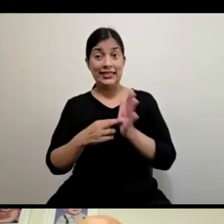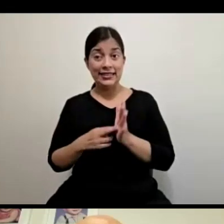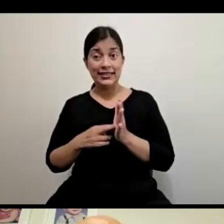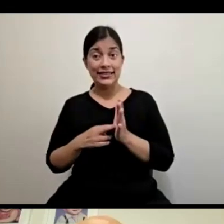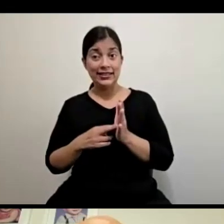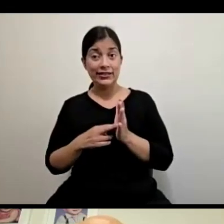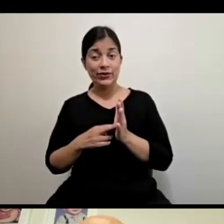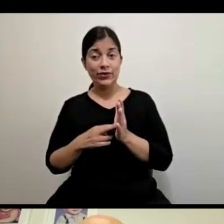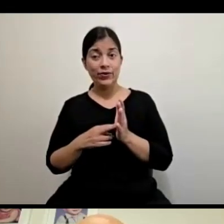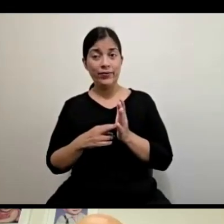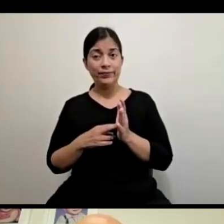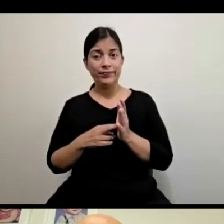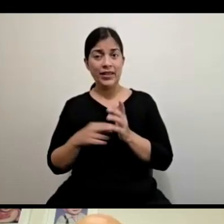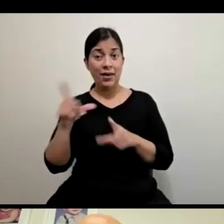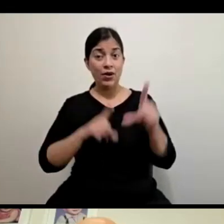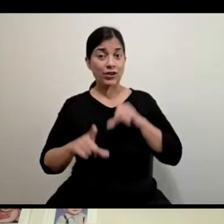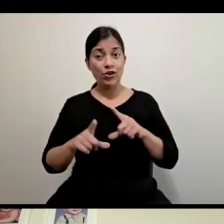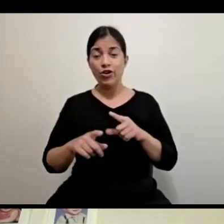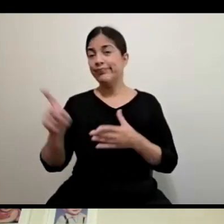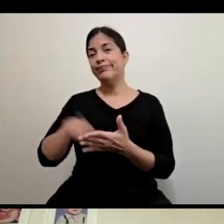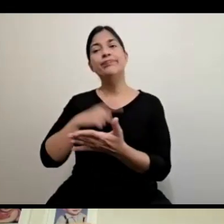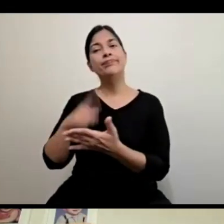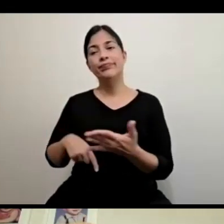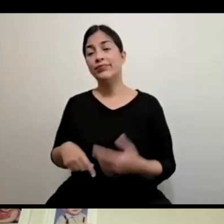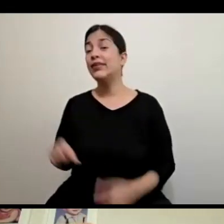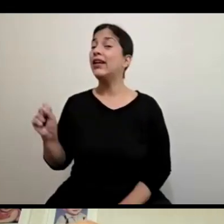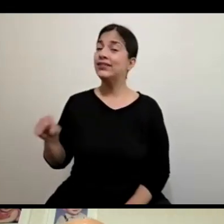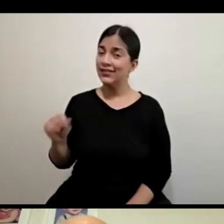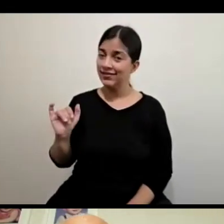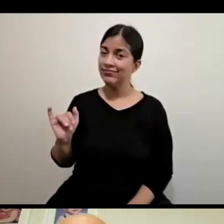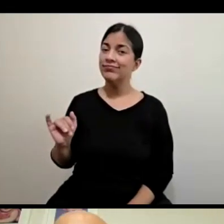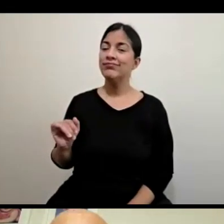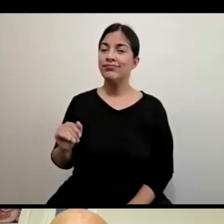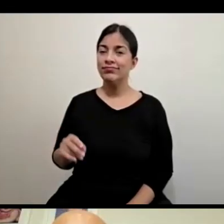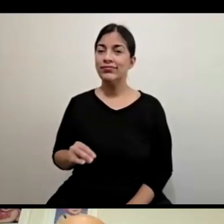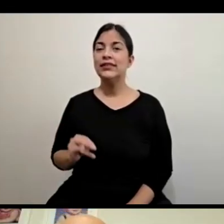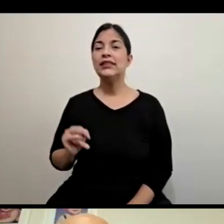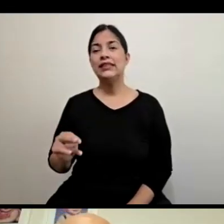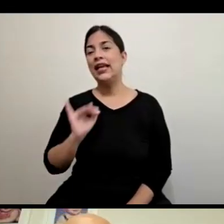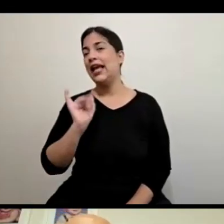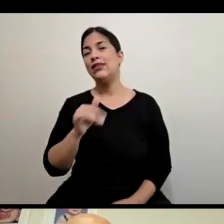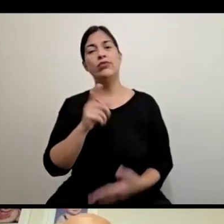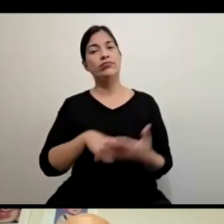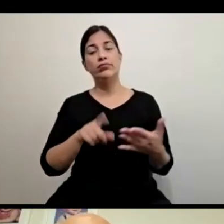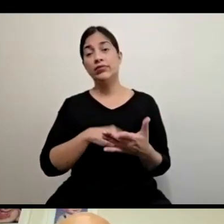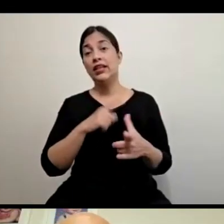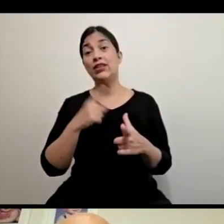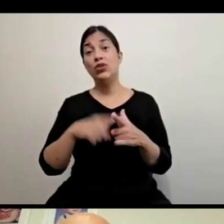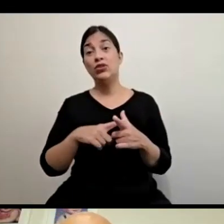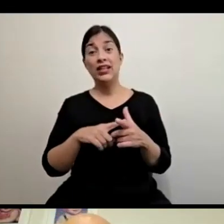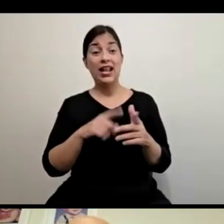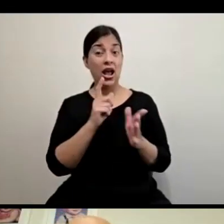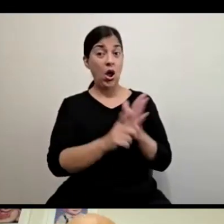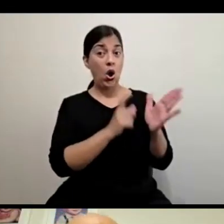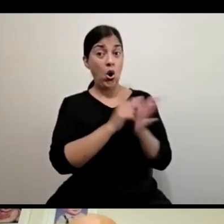eliminó los requisitos de laboratorio. Sí. Eliminaron el requisito de laboratorio, entonces eso disminuyó la cantidad de horas de contacto del